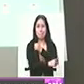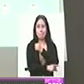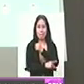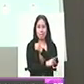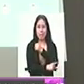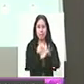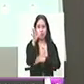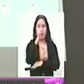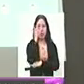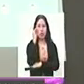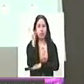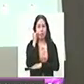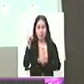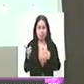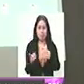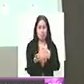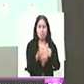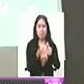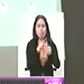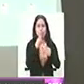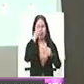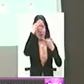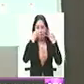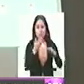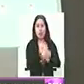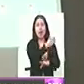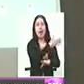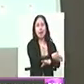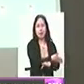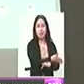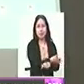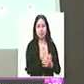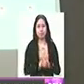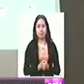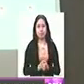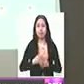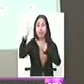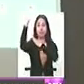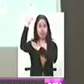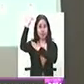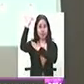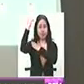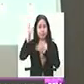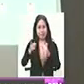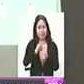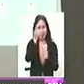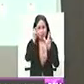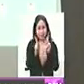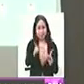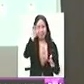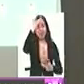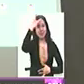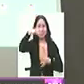en relación a otros países. El primer contagio se da en Santa Cruz con el